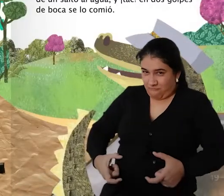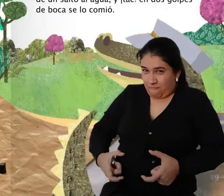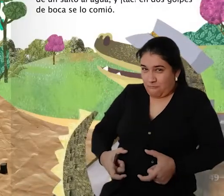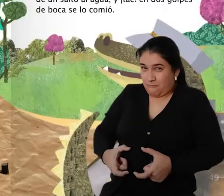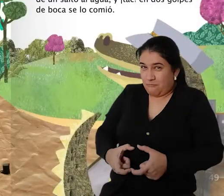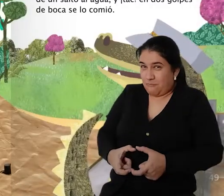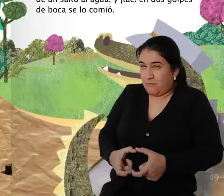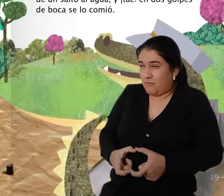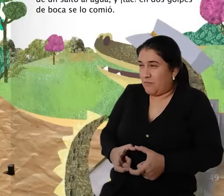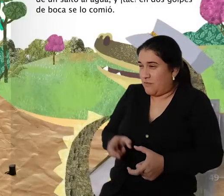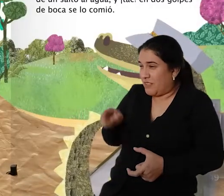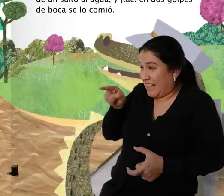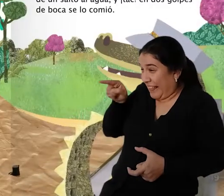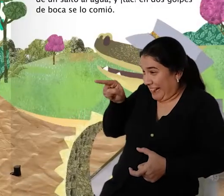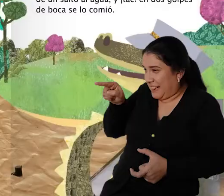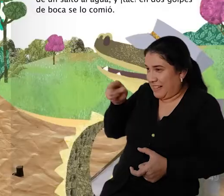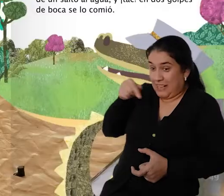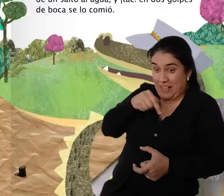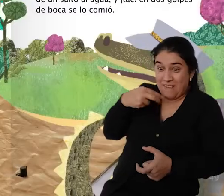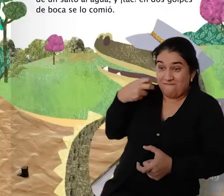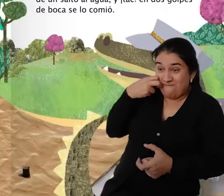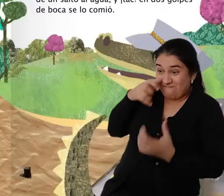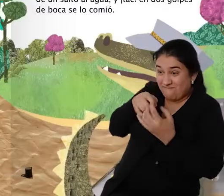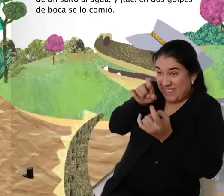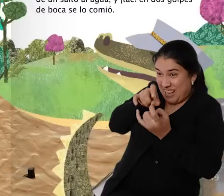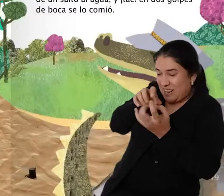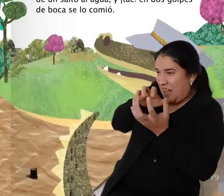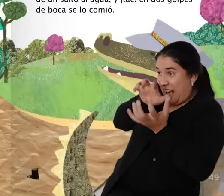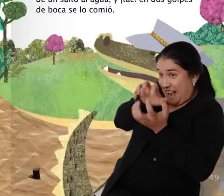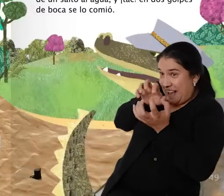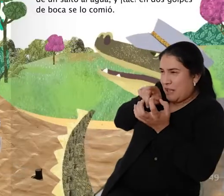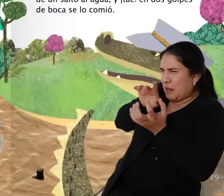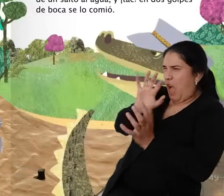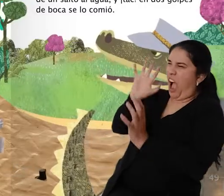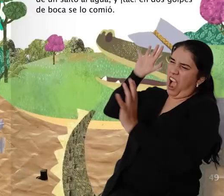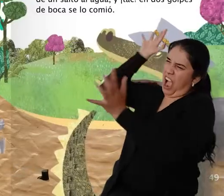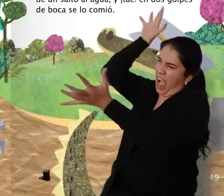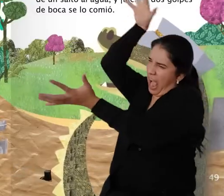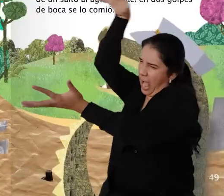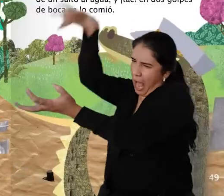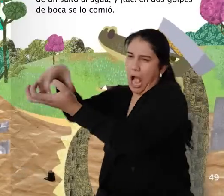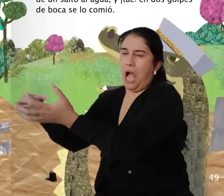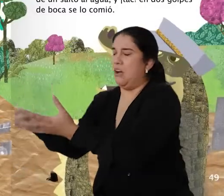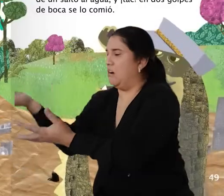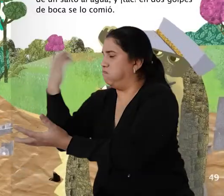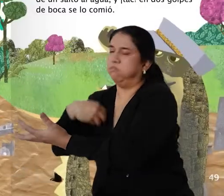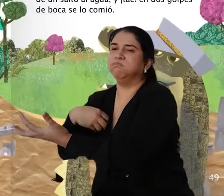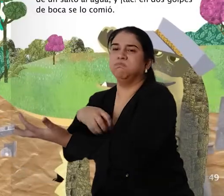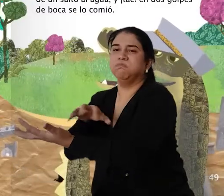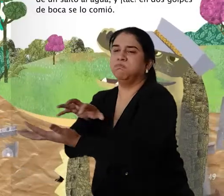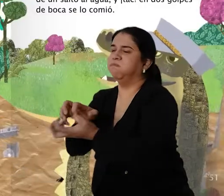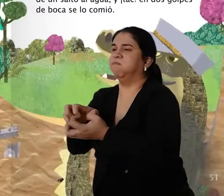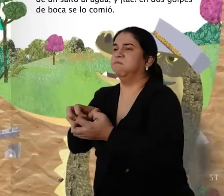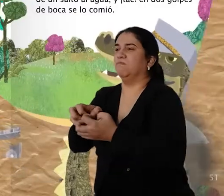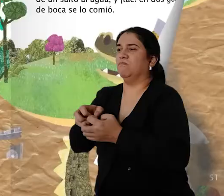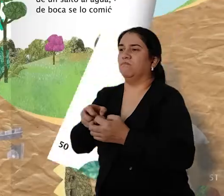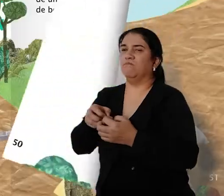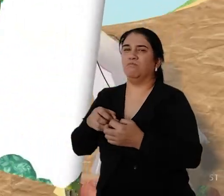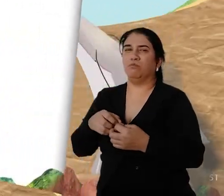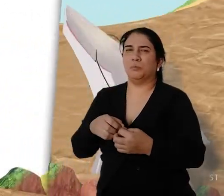que estaba vivo, el viejo yacaré se lanzó de un salto al agua y ¡tac! En 2 golpes de boca se lo